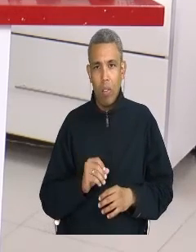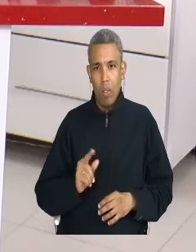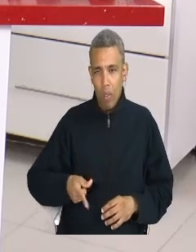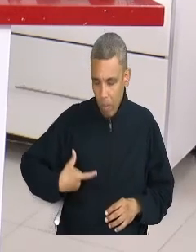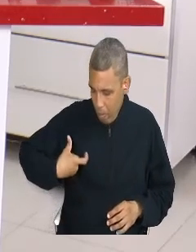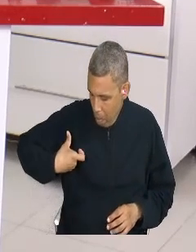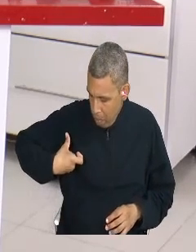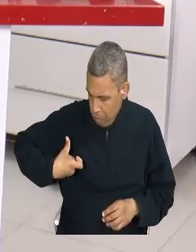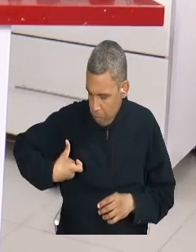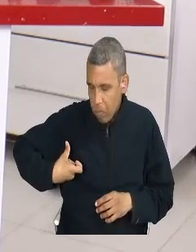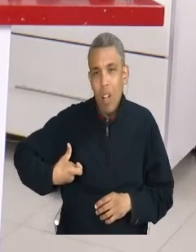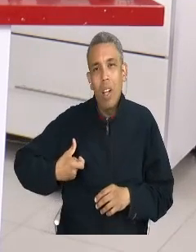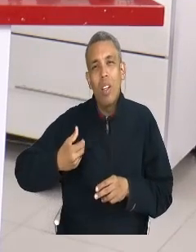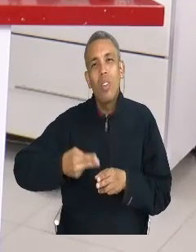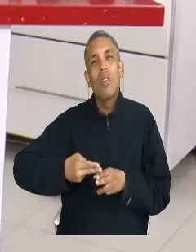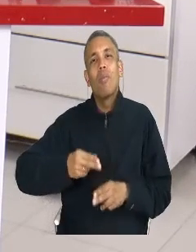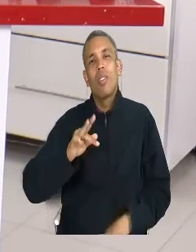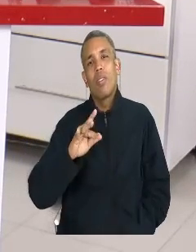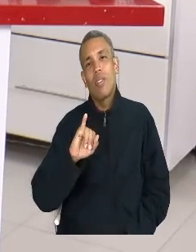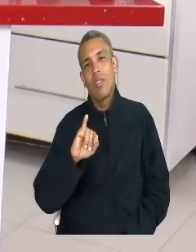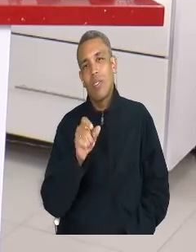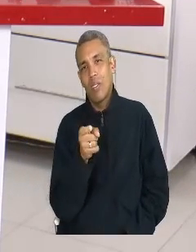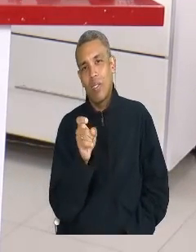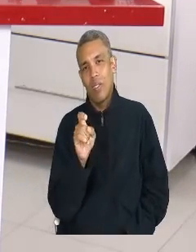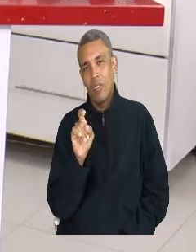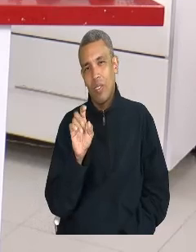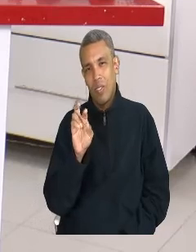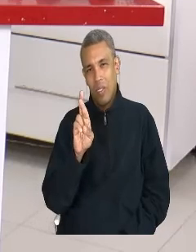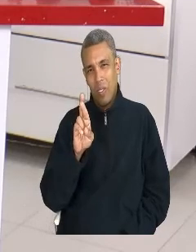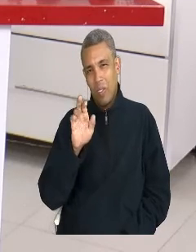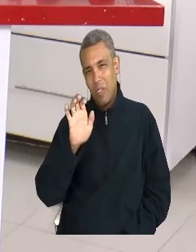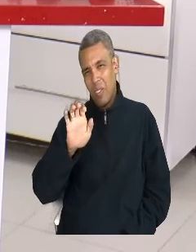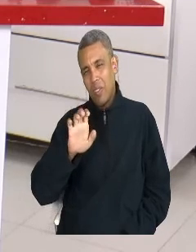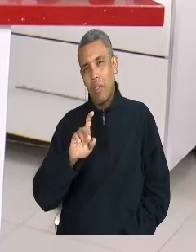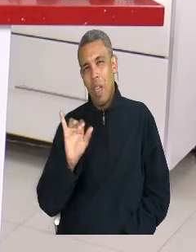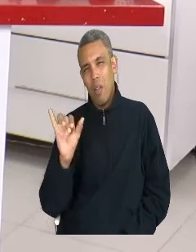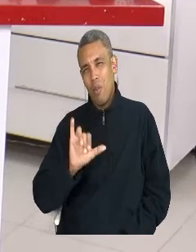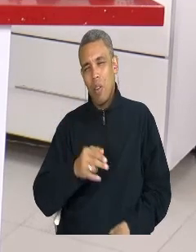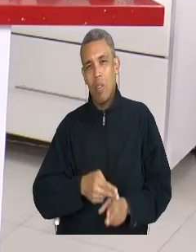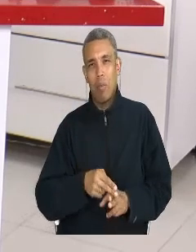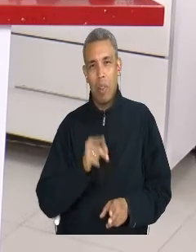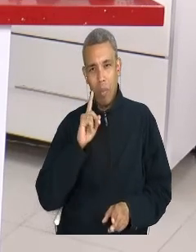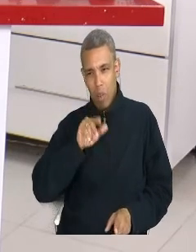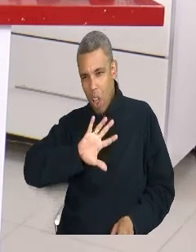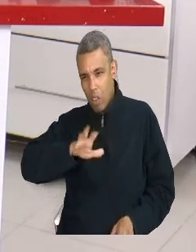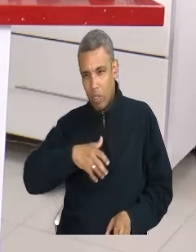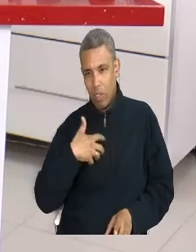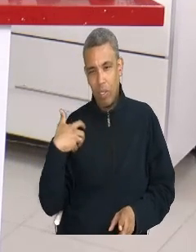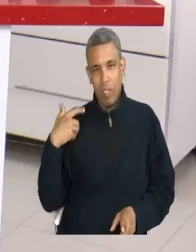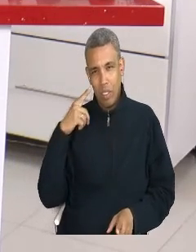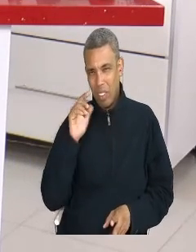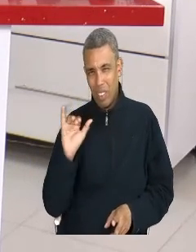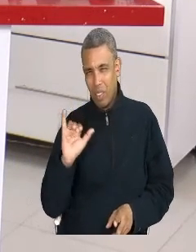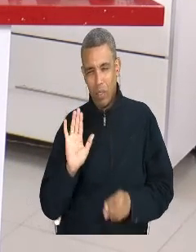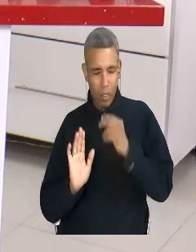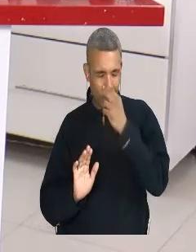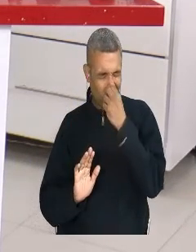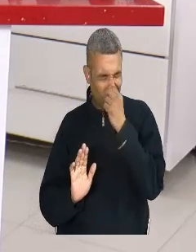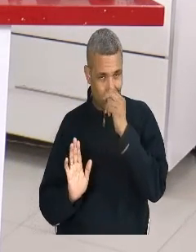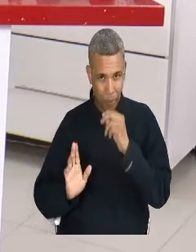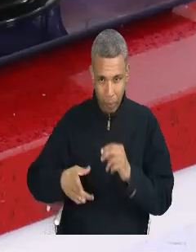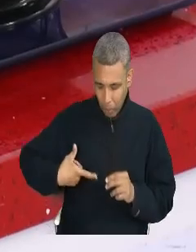nombre del camarón. Entonces, ¿el procedimiento cuál es? Saltear primero las proteínas. En este caso, el camarón